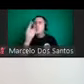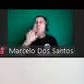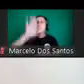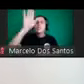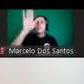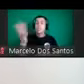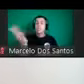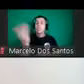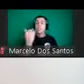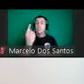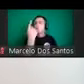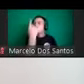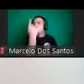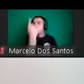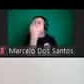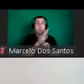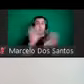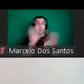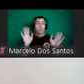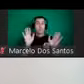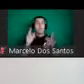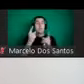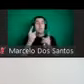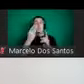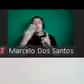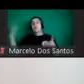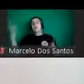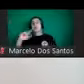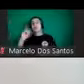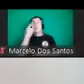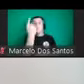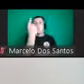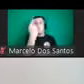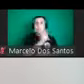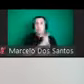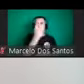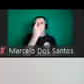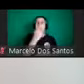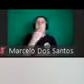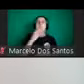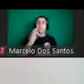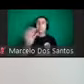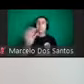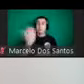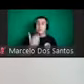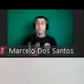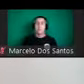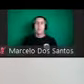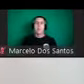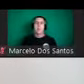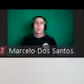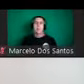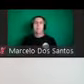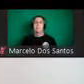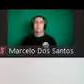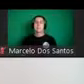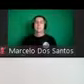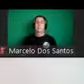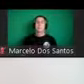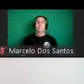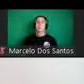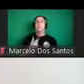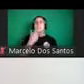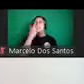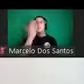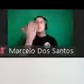Vamos a partir de cero, como se dice, porque es súper importante tener claro lo que pensamos en relación